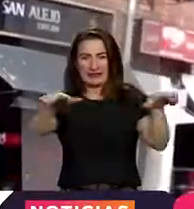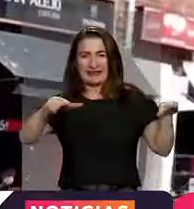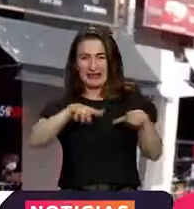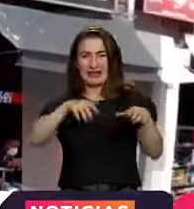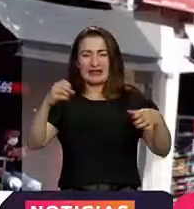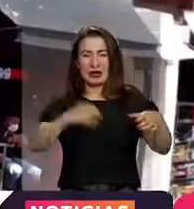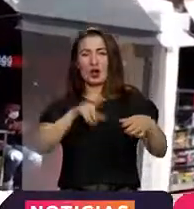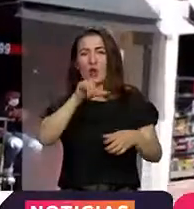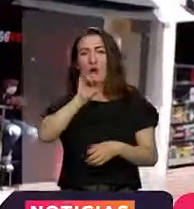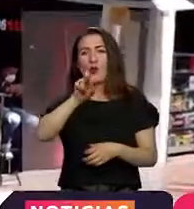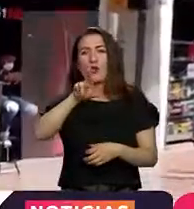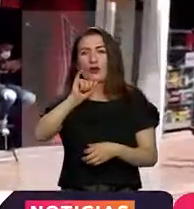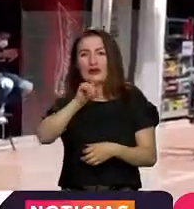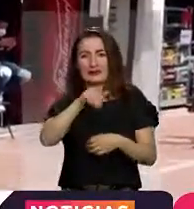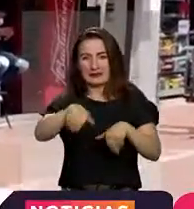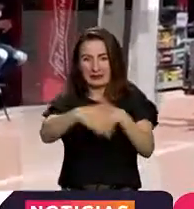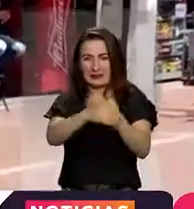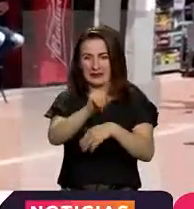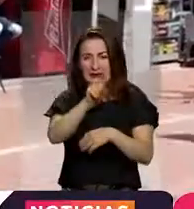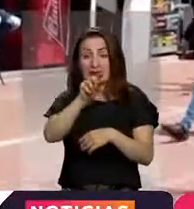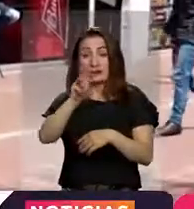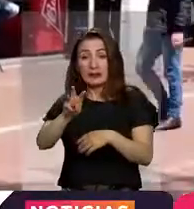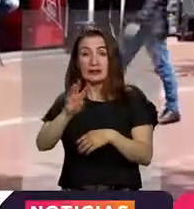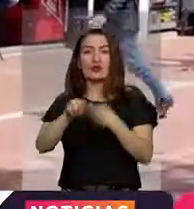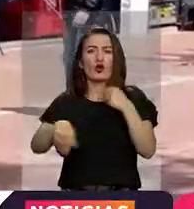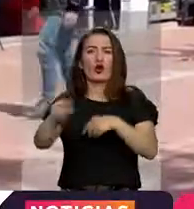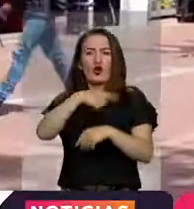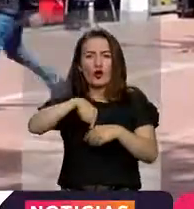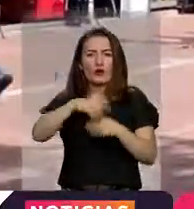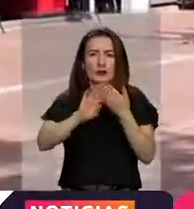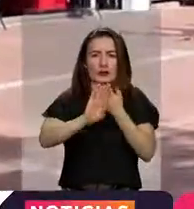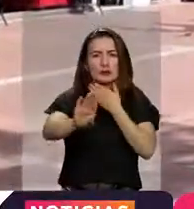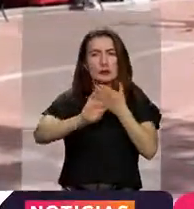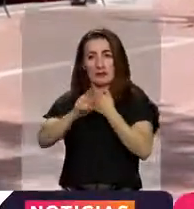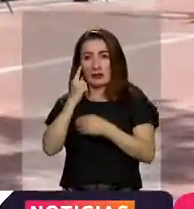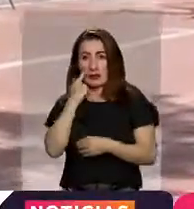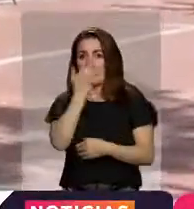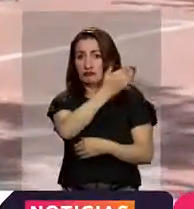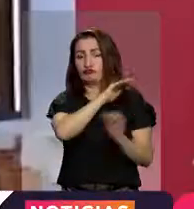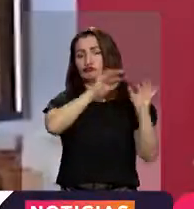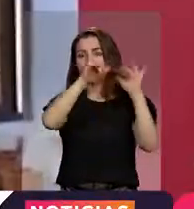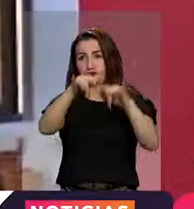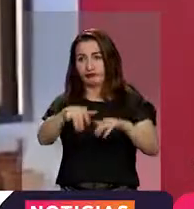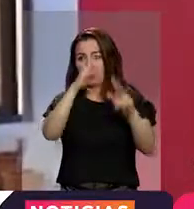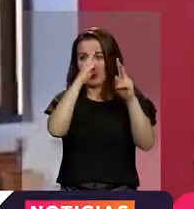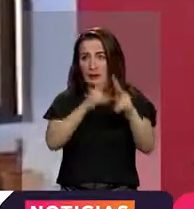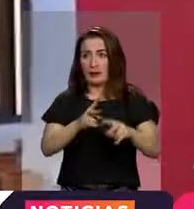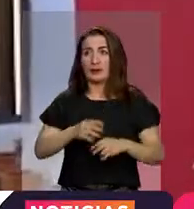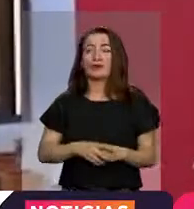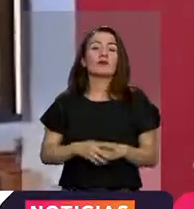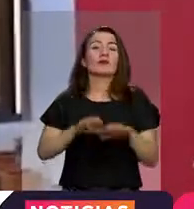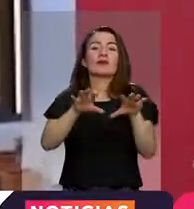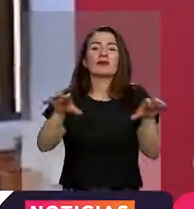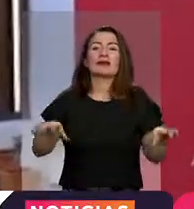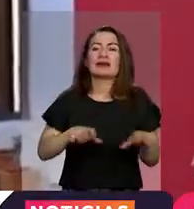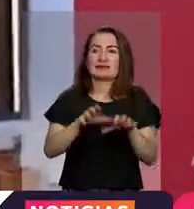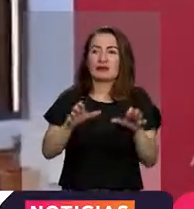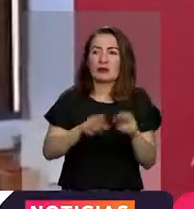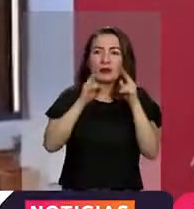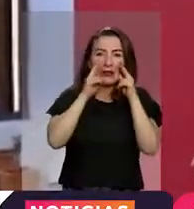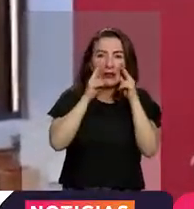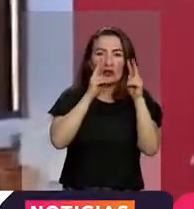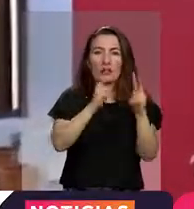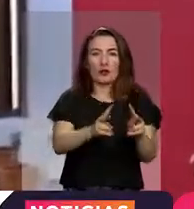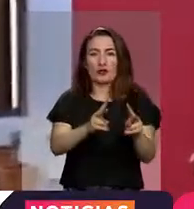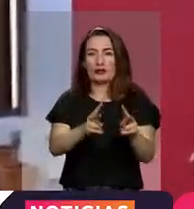el cumplimiento de todas las medidas de bioseguridad, distanciamiento social y no aglomeración. Vamos a hacer un acto de reconocimiento